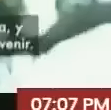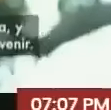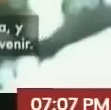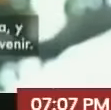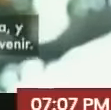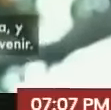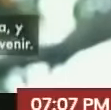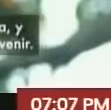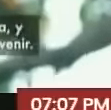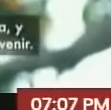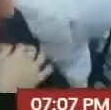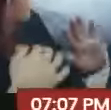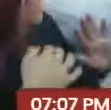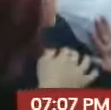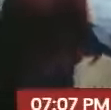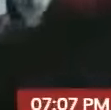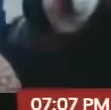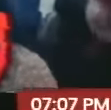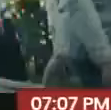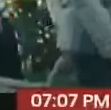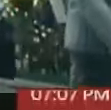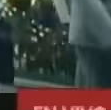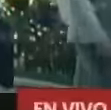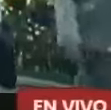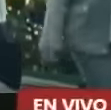los años y décadas por venir.